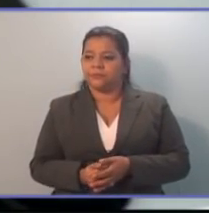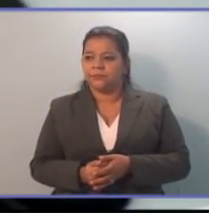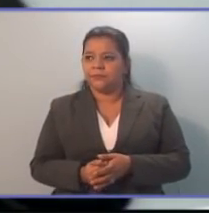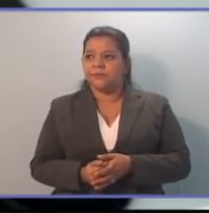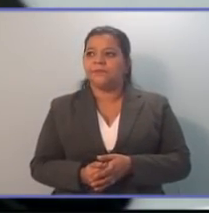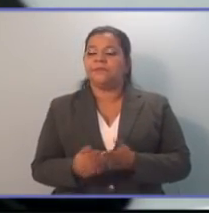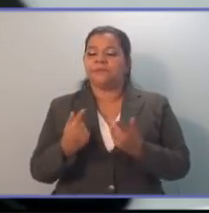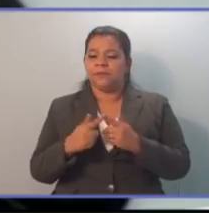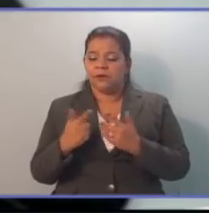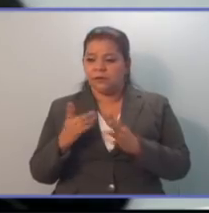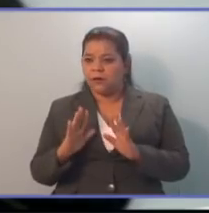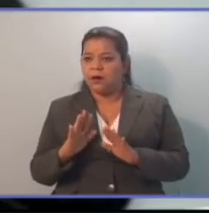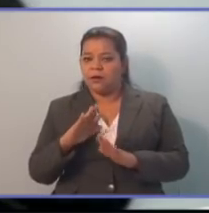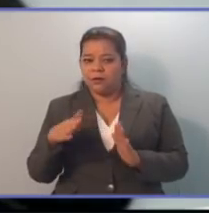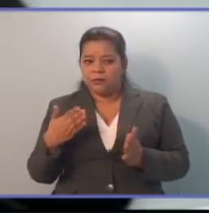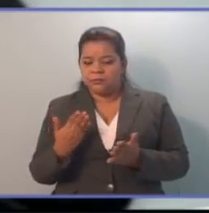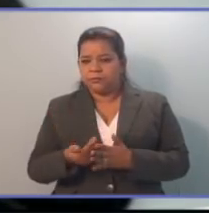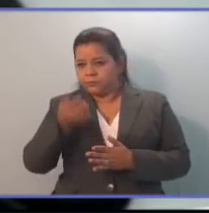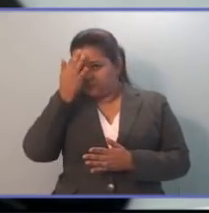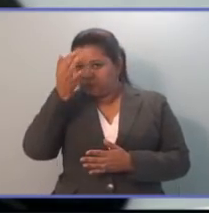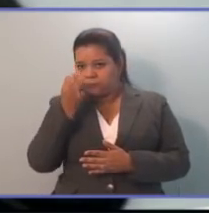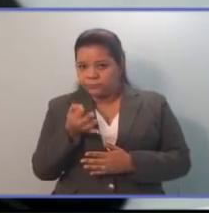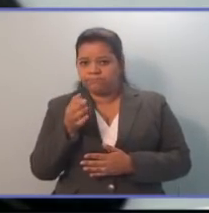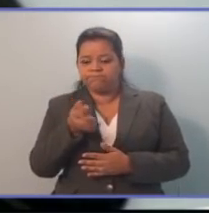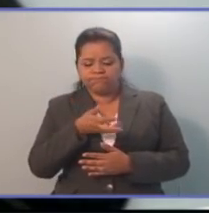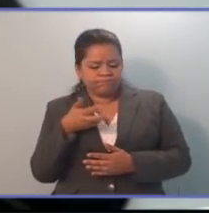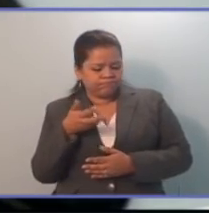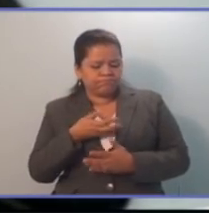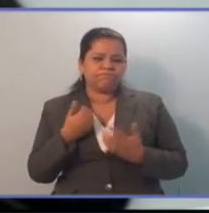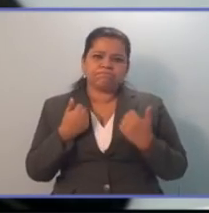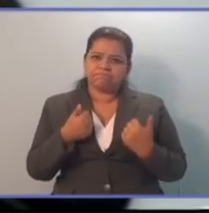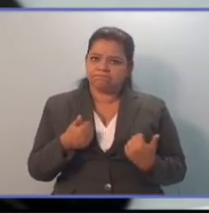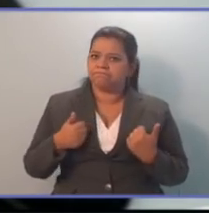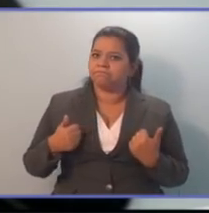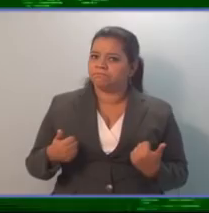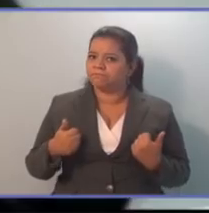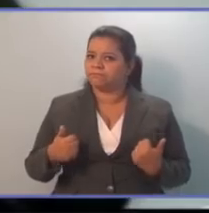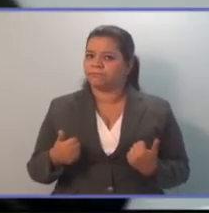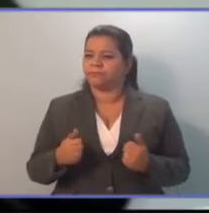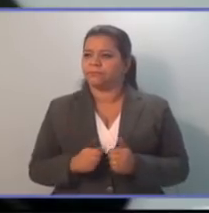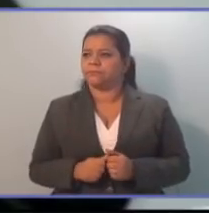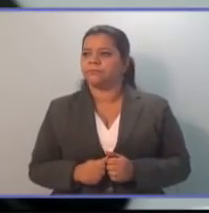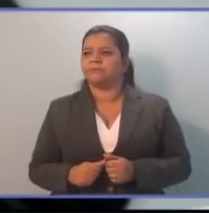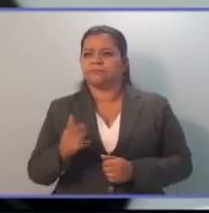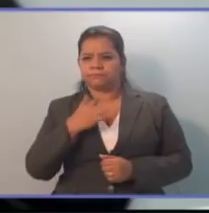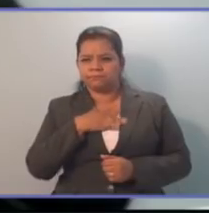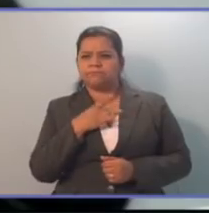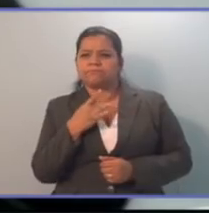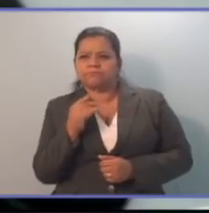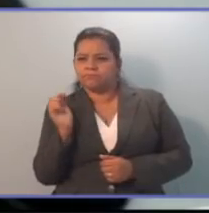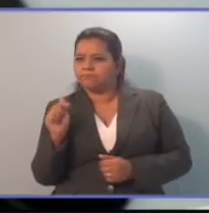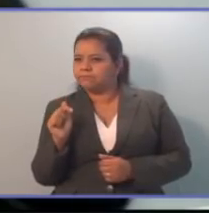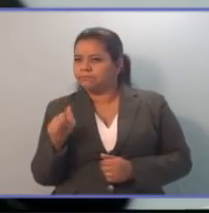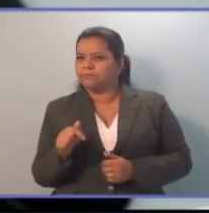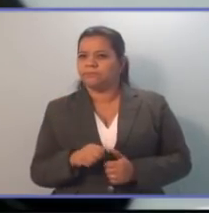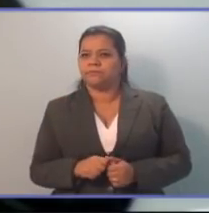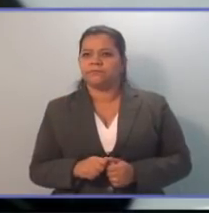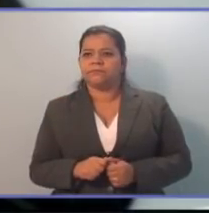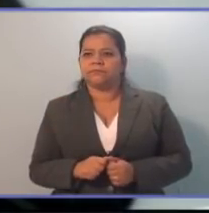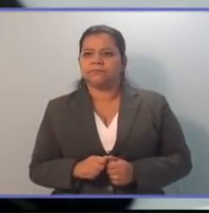y creo yo que ahí estamos bien. Me gustó esa